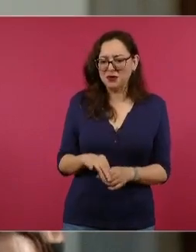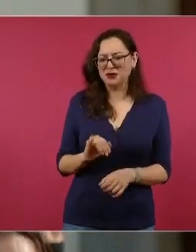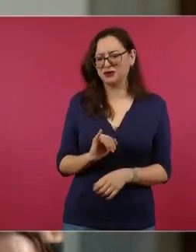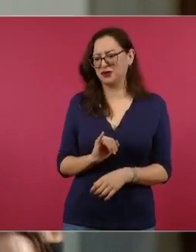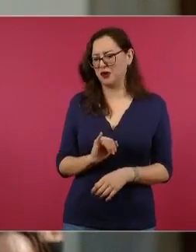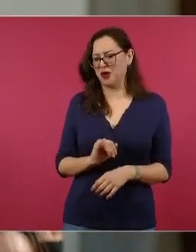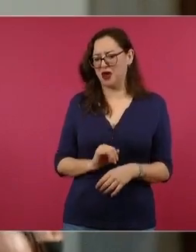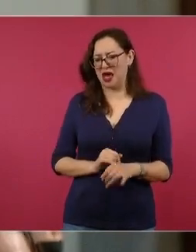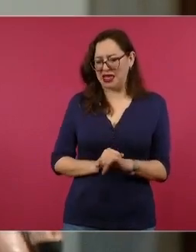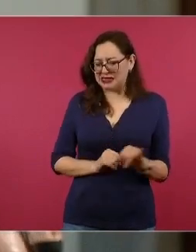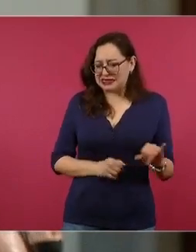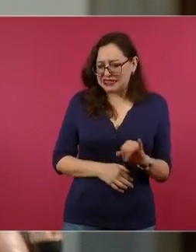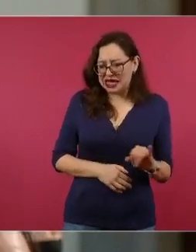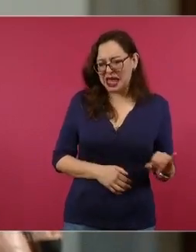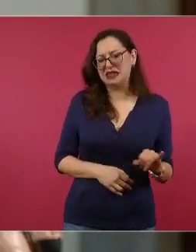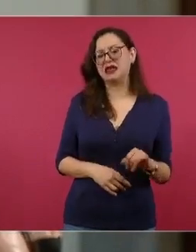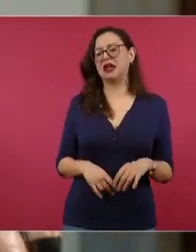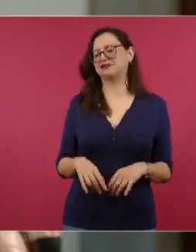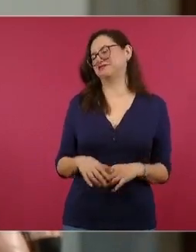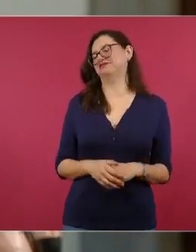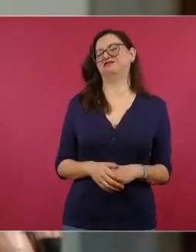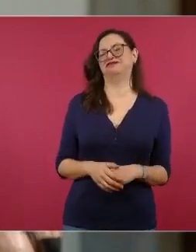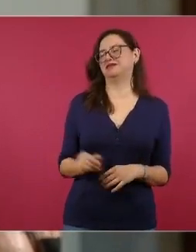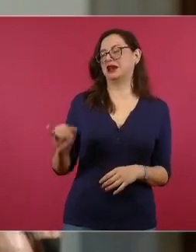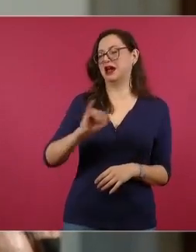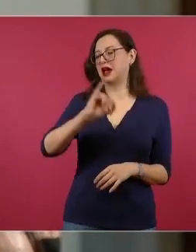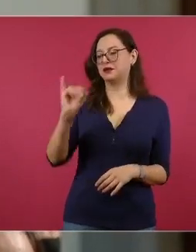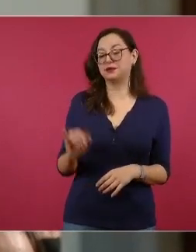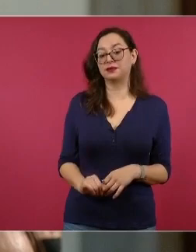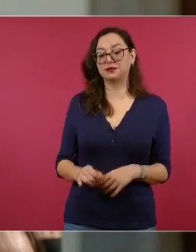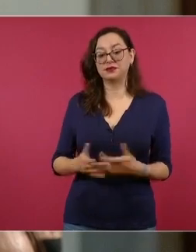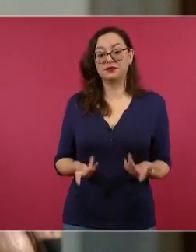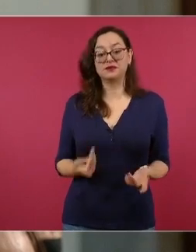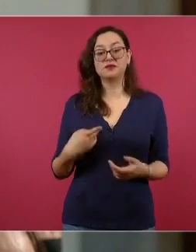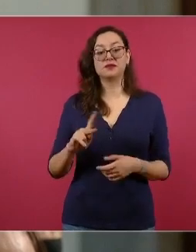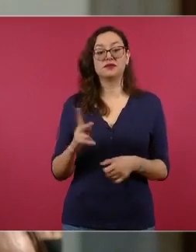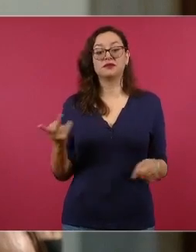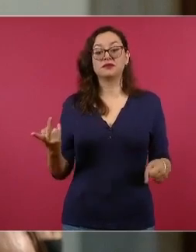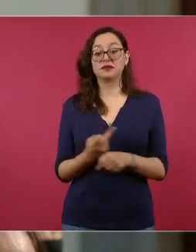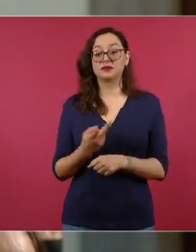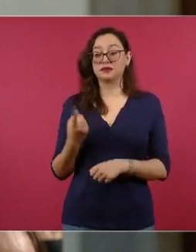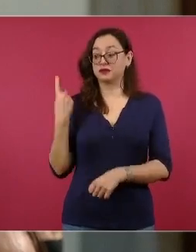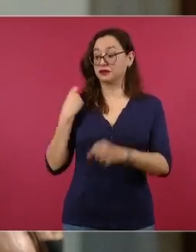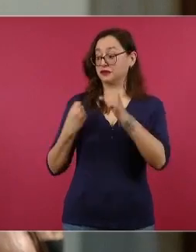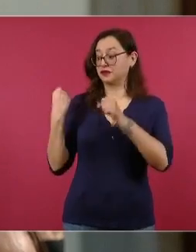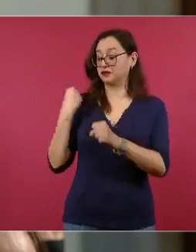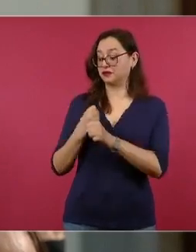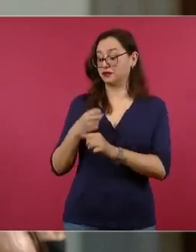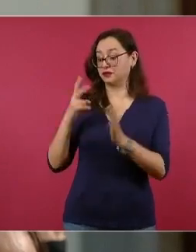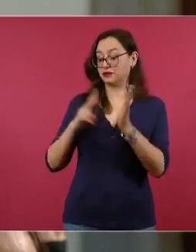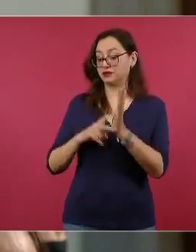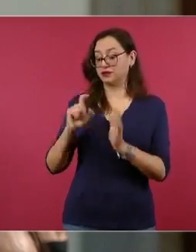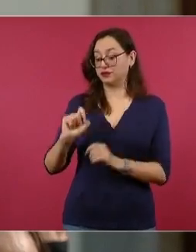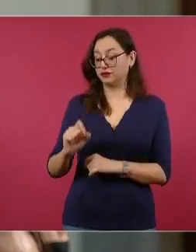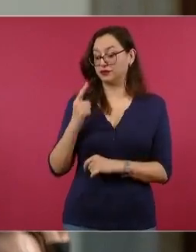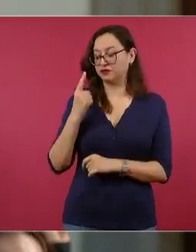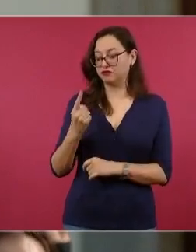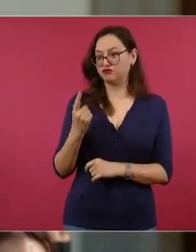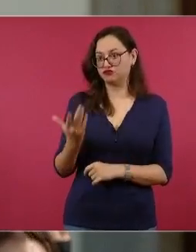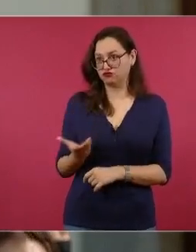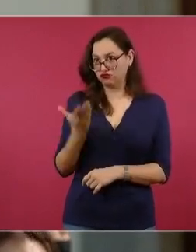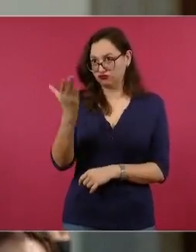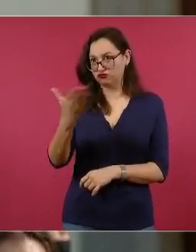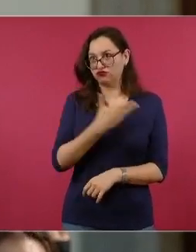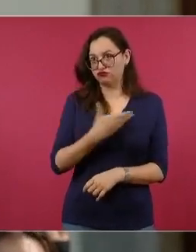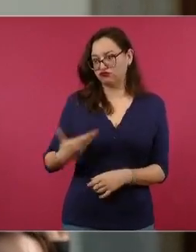manera arrolladora en Sonora. En las elecciones del 2021, Alfonso Durazo ganó por 17 puntos de ventaja, que no es